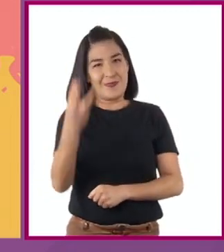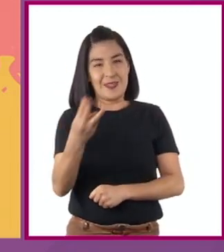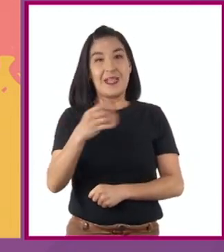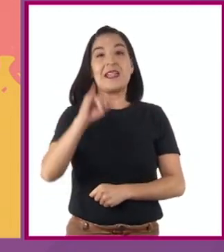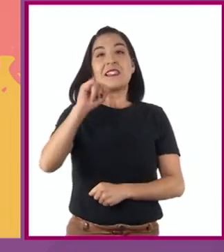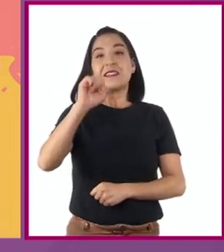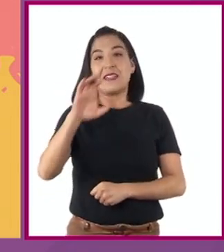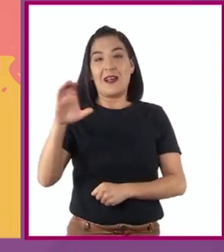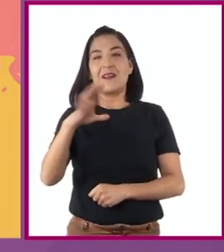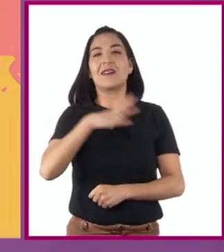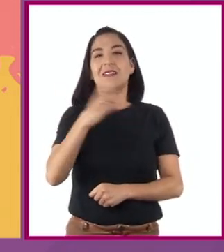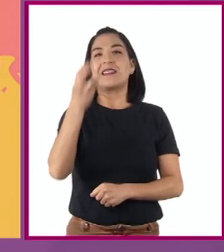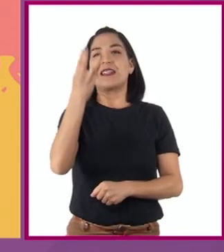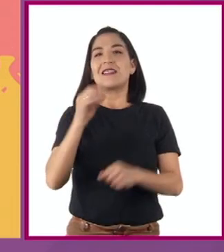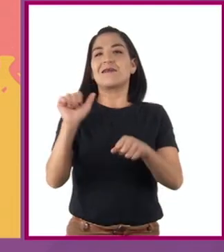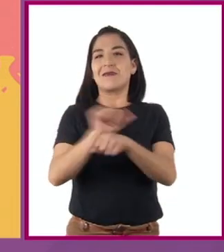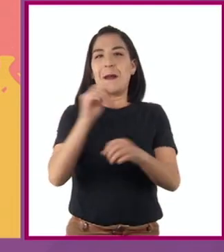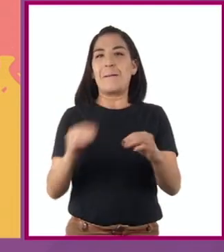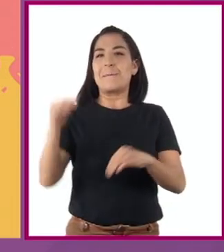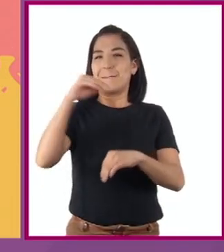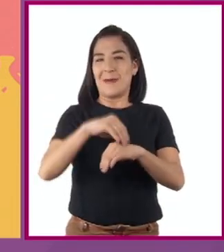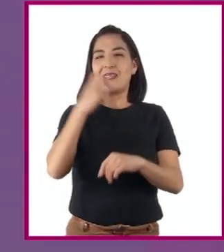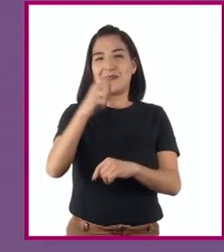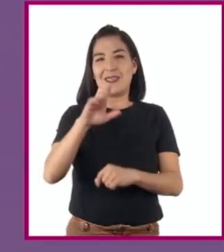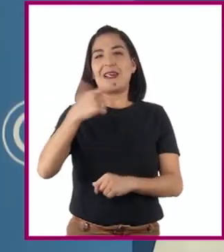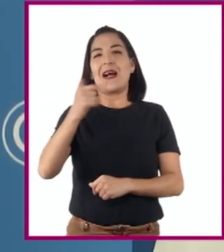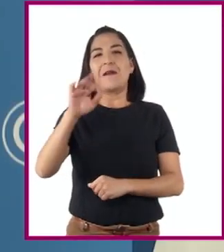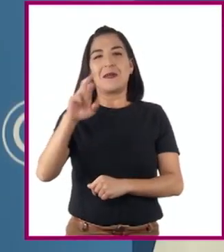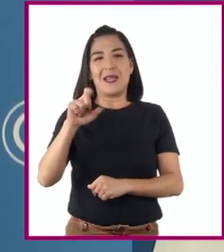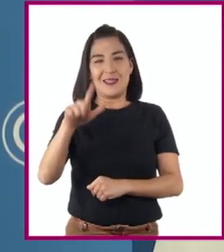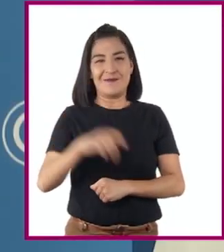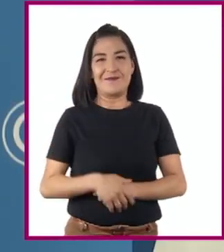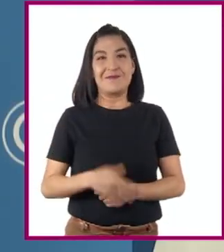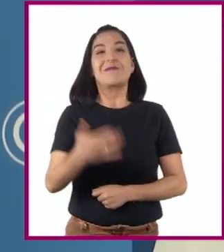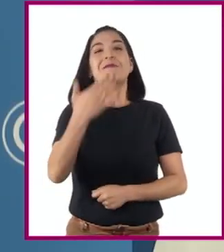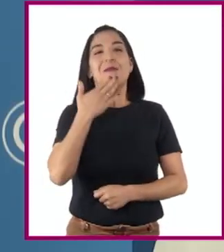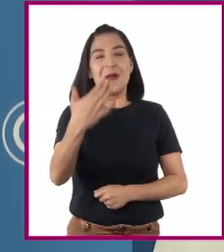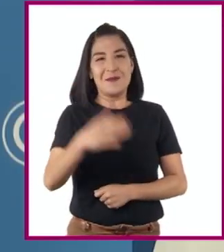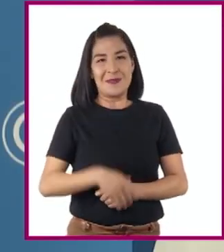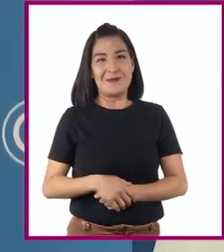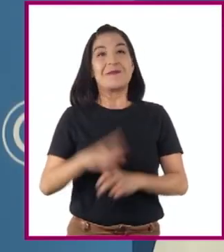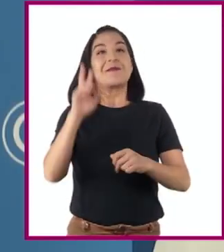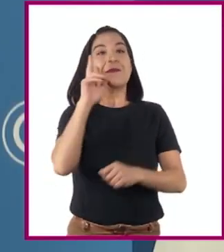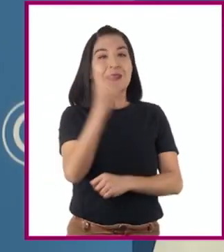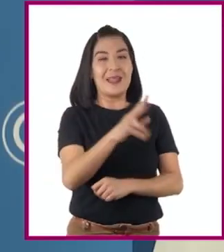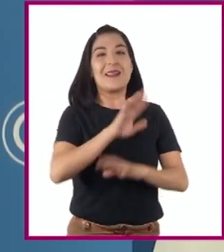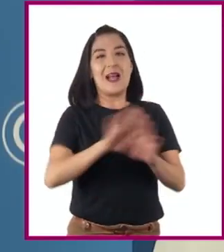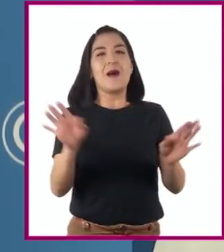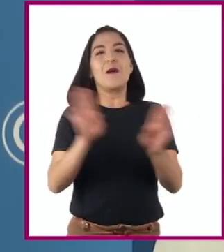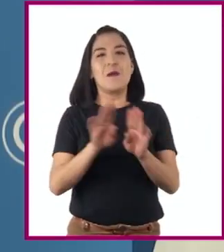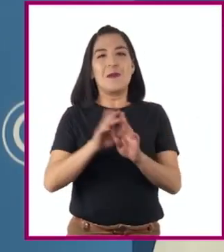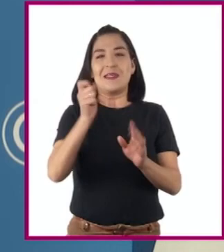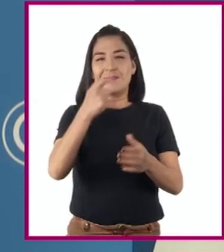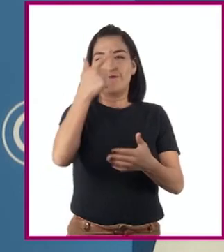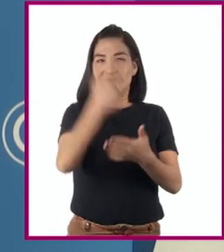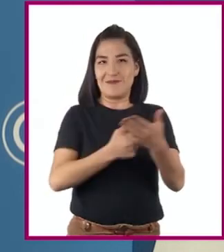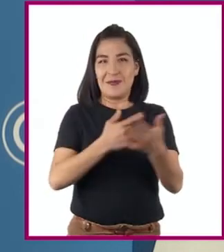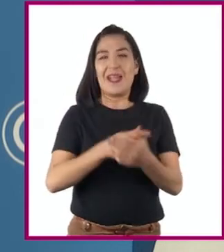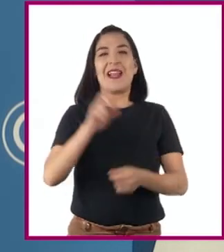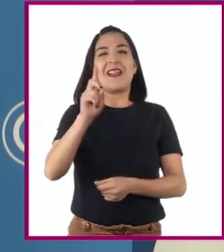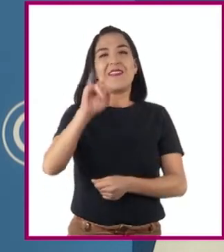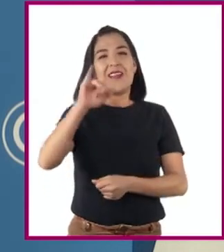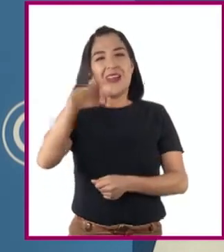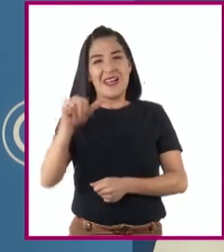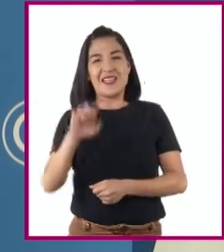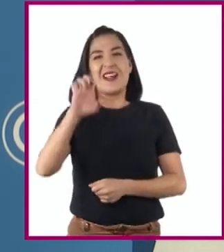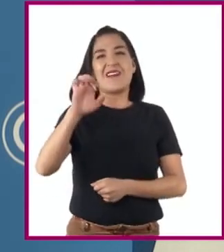tiene 3 carros más que Gabriel. Muy bien, ya vimos que los planteamientos de Diana y de